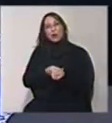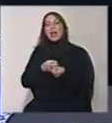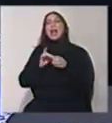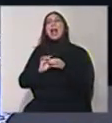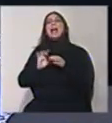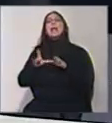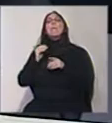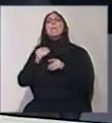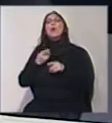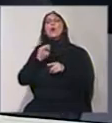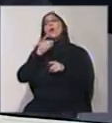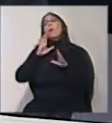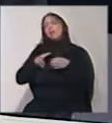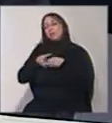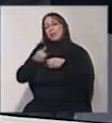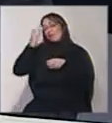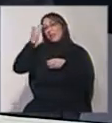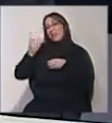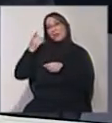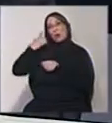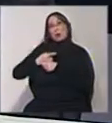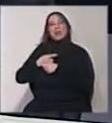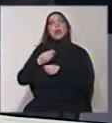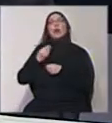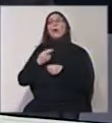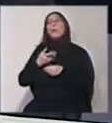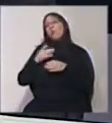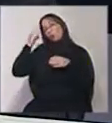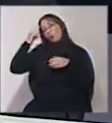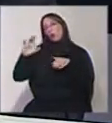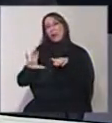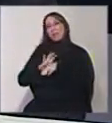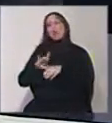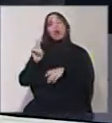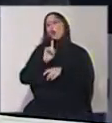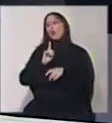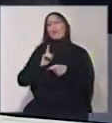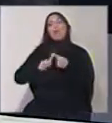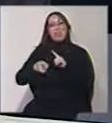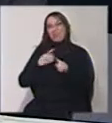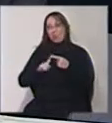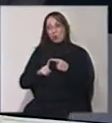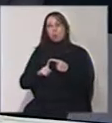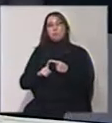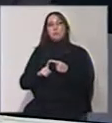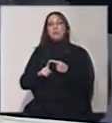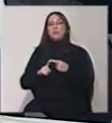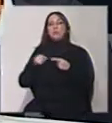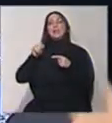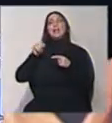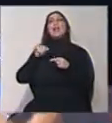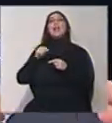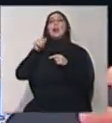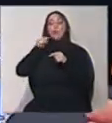por disciplina partidaria, en una actitud que yo siempre he reconocido como de gran coherencia, porque dijo que no estaba de acuerdo, y creo que Luis ha